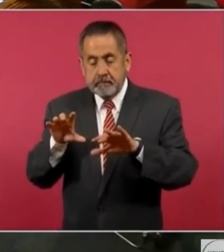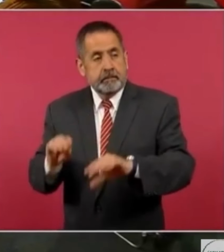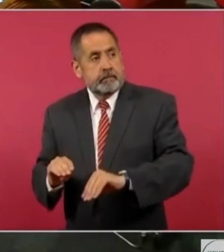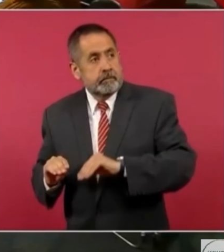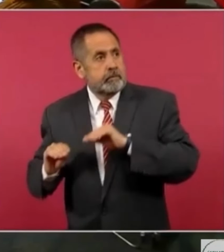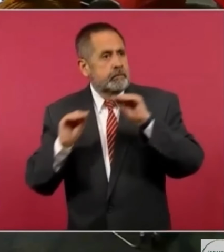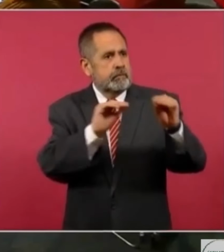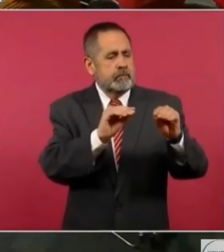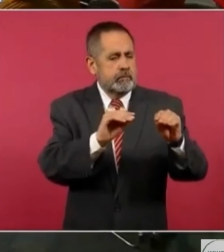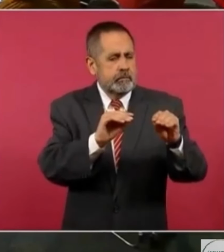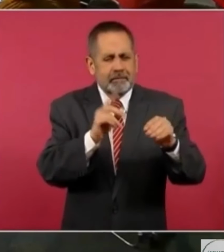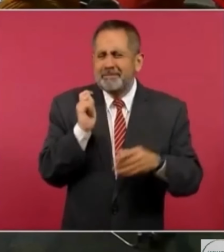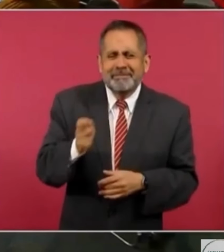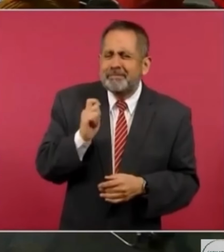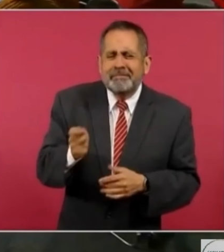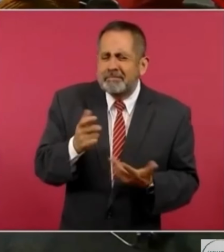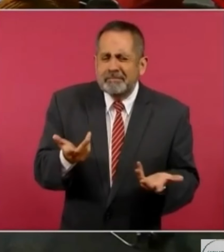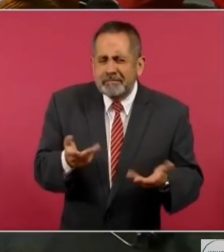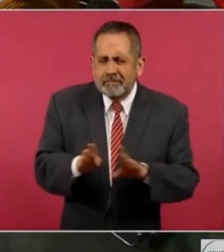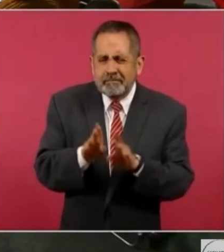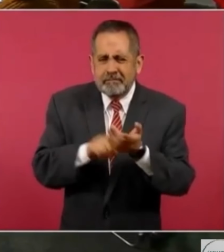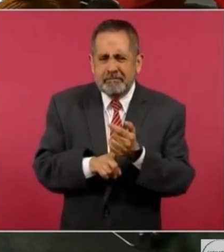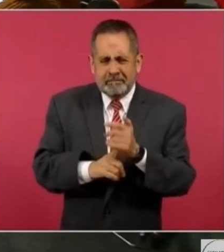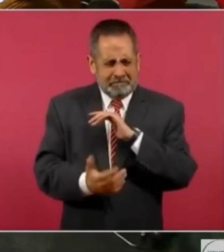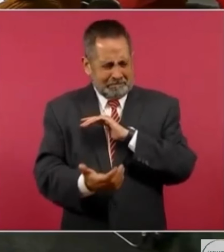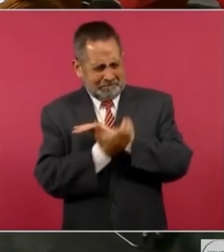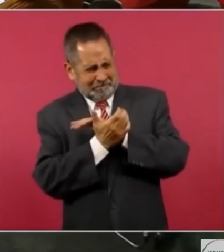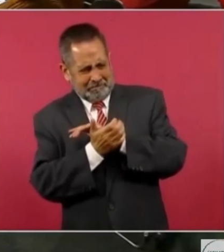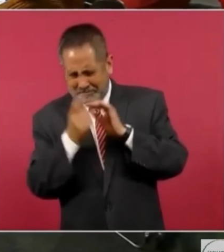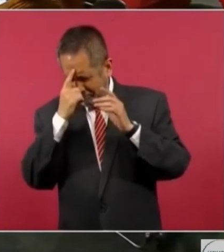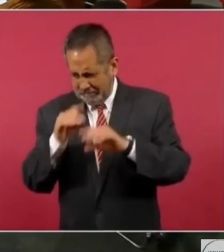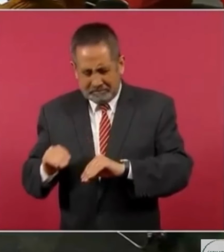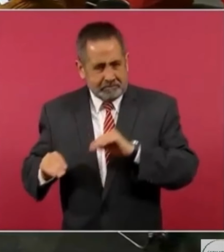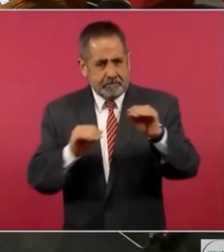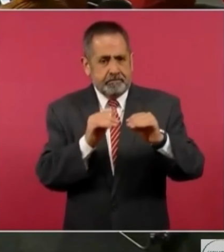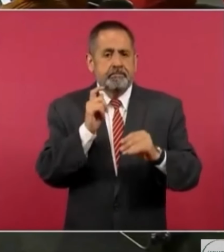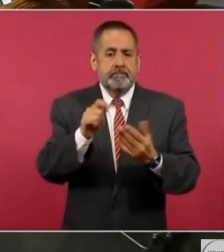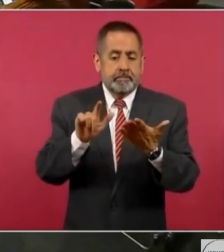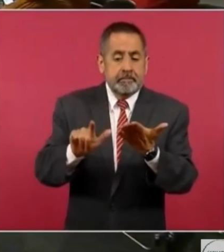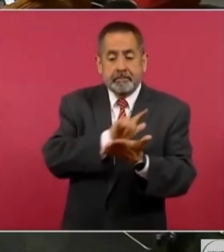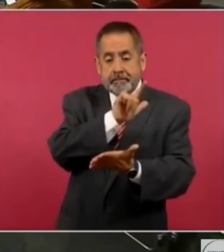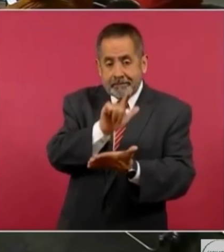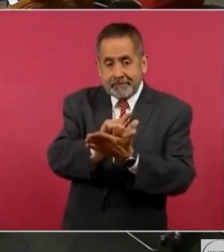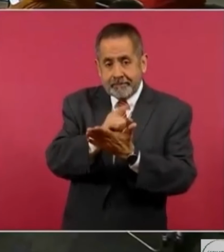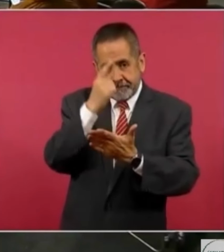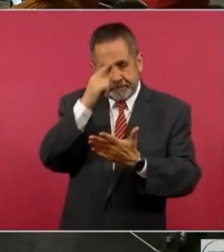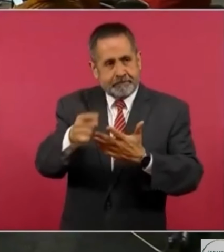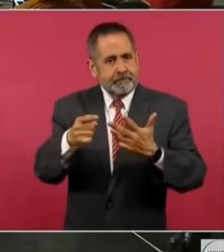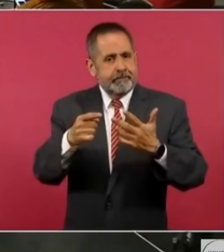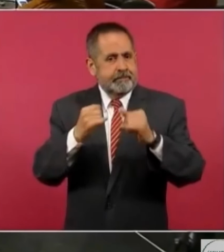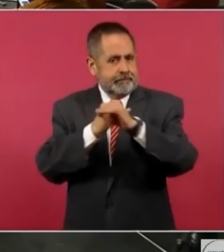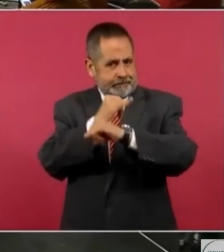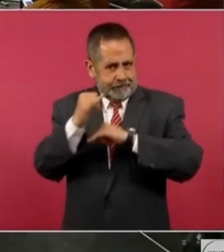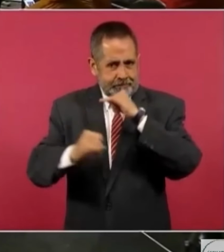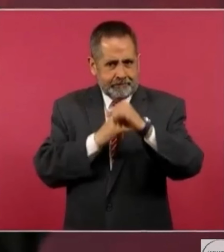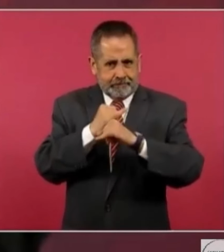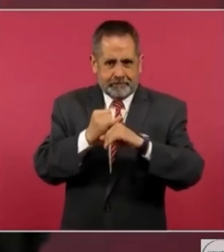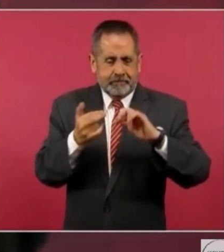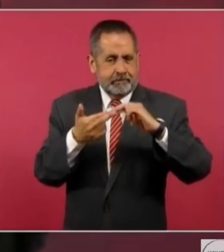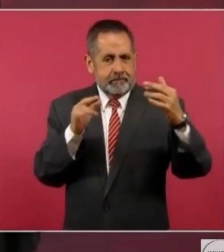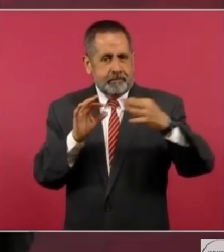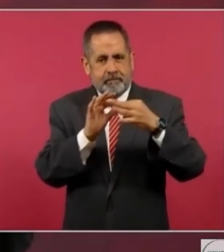¿Esto qué significa? De acuerdo a la ley de extradición y a los tratados vigentes, un